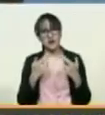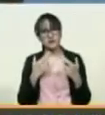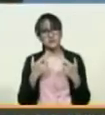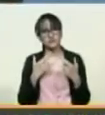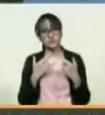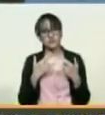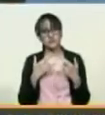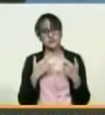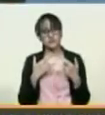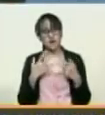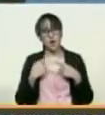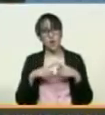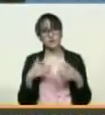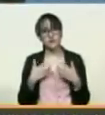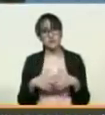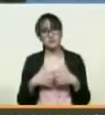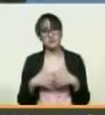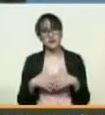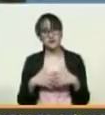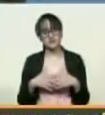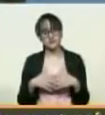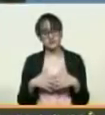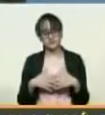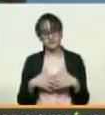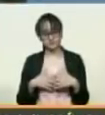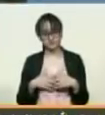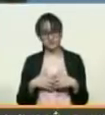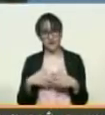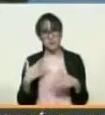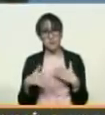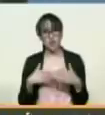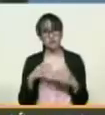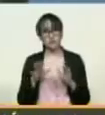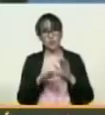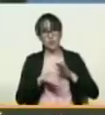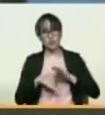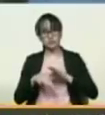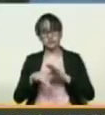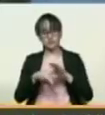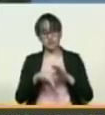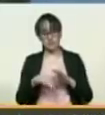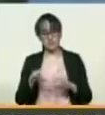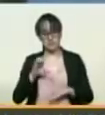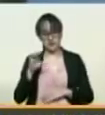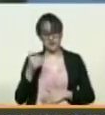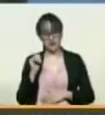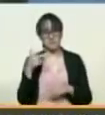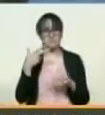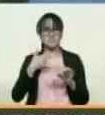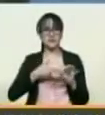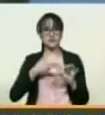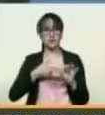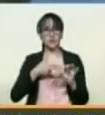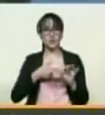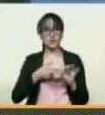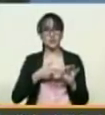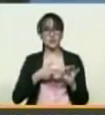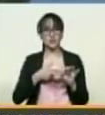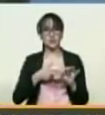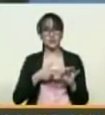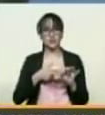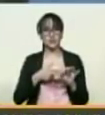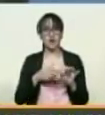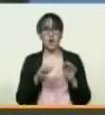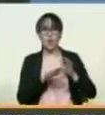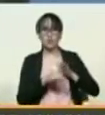con otras empresas, se generaron procesos de corrupción. Los países donde hay petróleo, que es una renta fácil, la